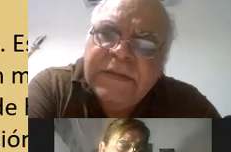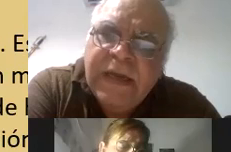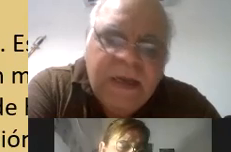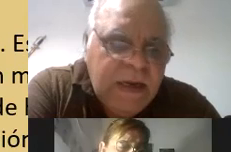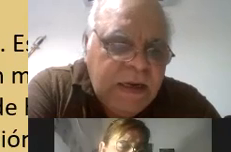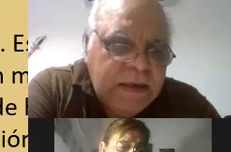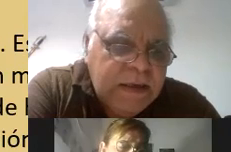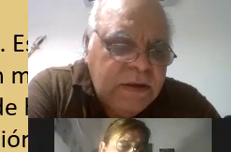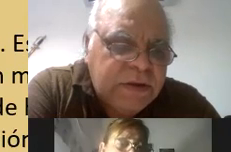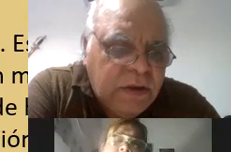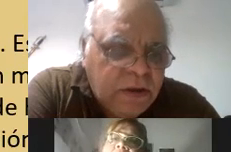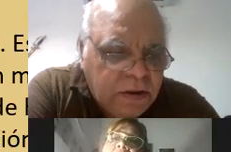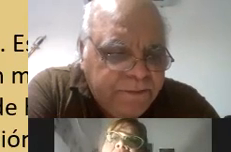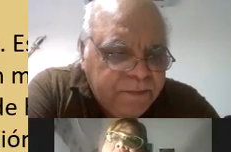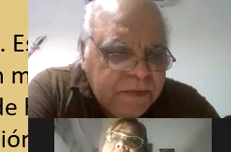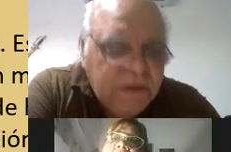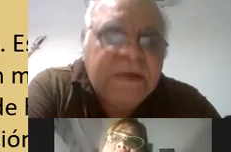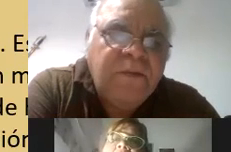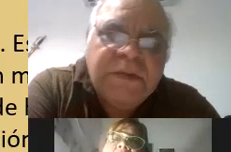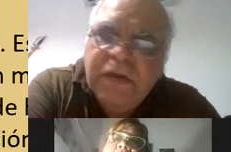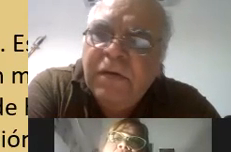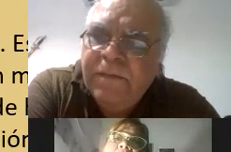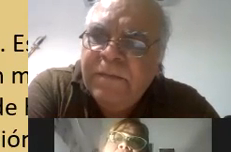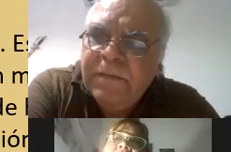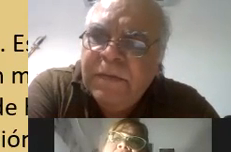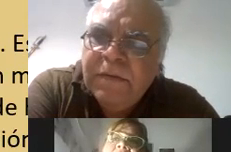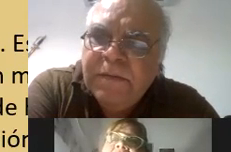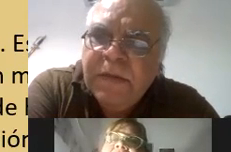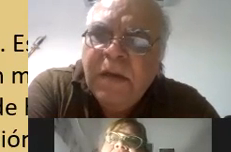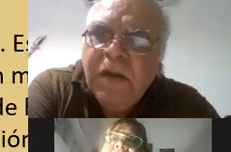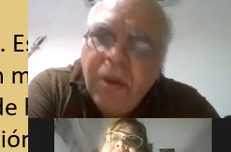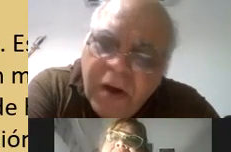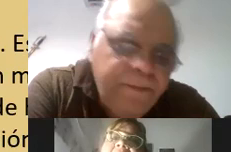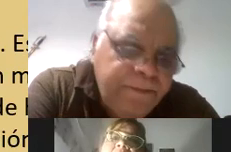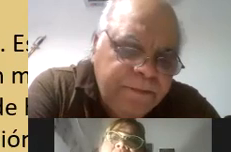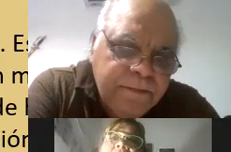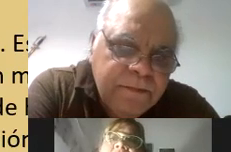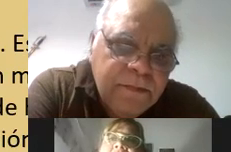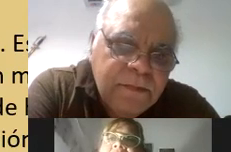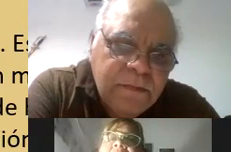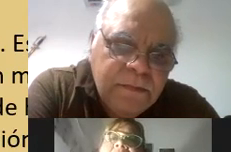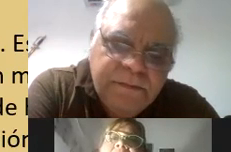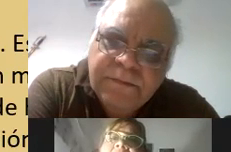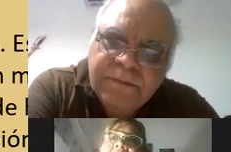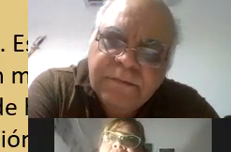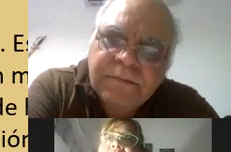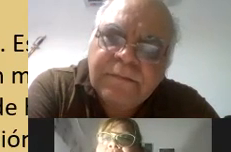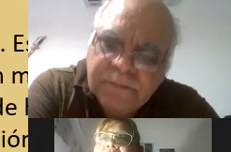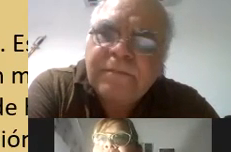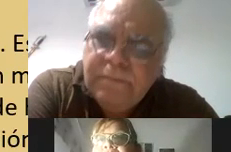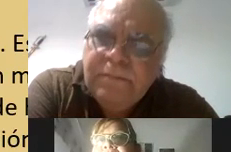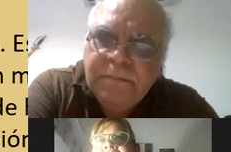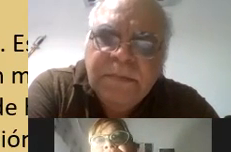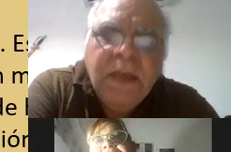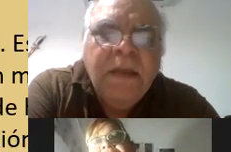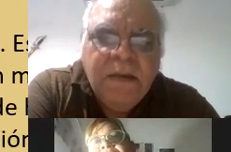¿Qué otra De función? unión, profe. ¿Cómo? Sirve de unión de los ligamentos, los